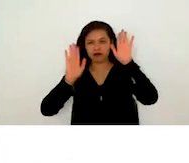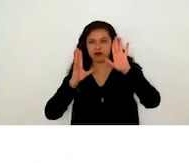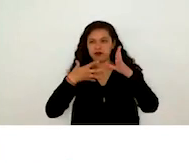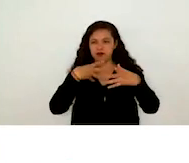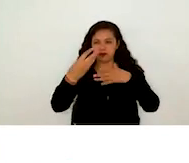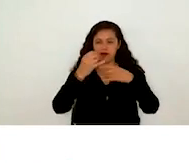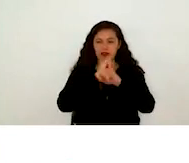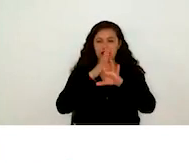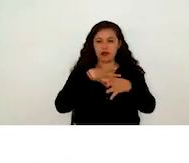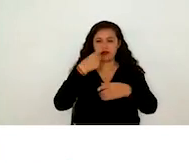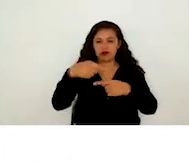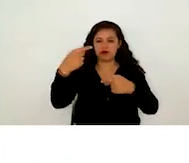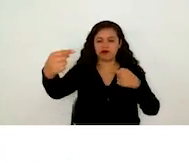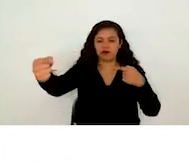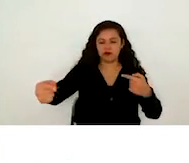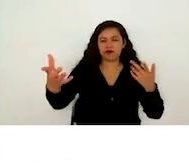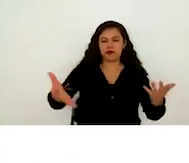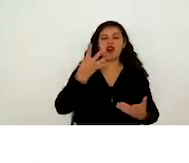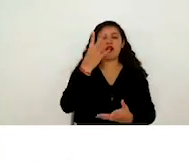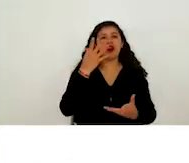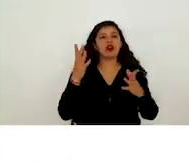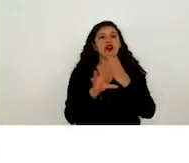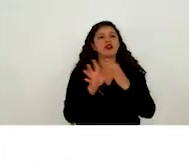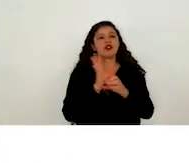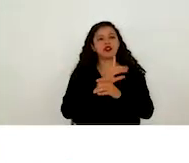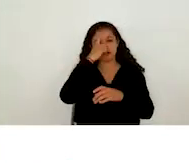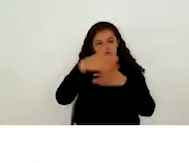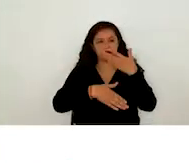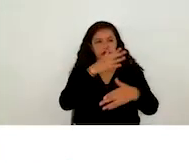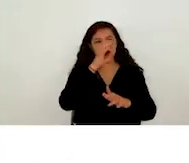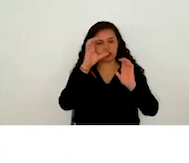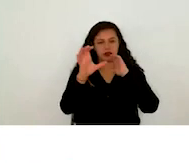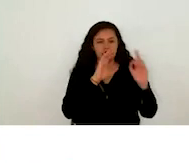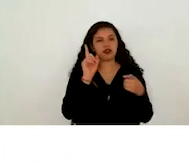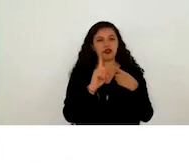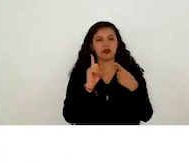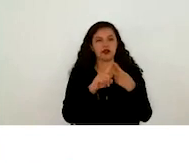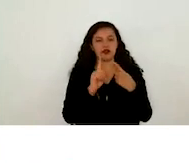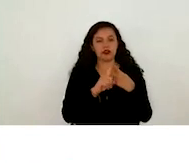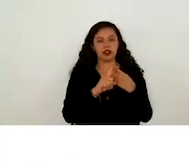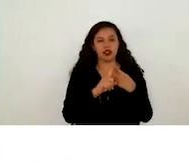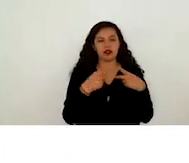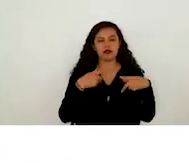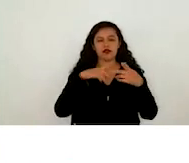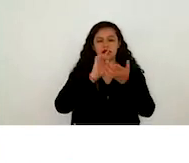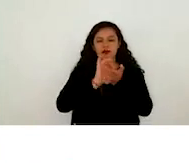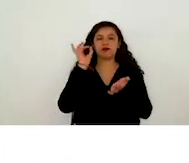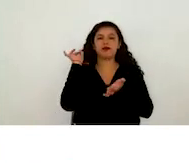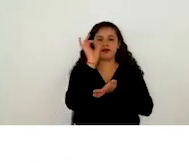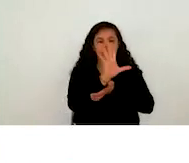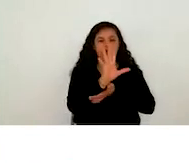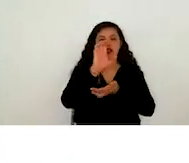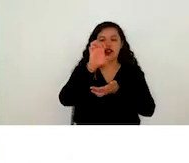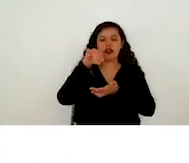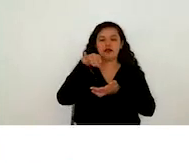los cuatro elementos del proceso de comunicación primeramente tenemos al emisor este emisor